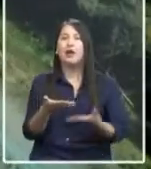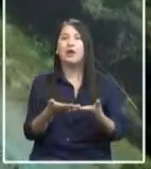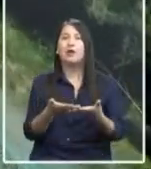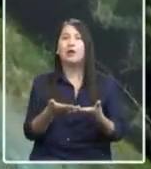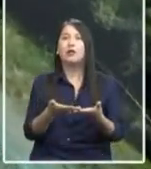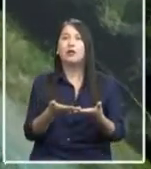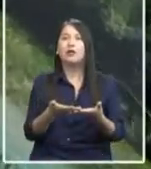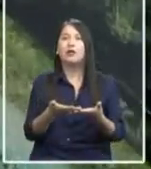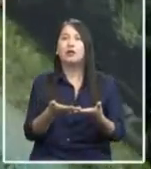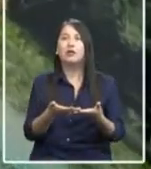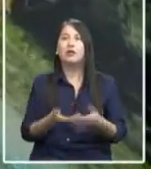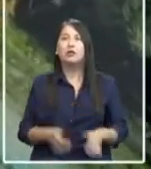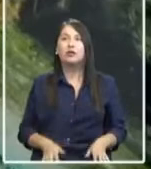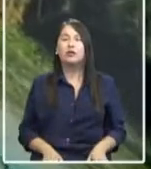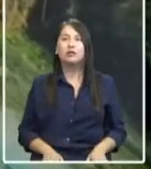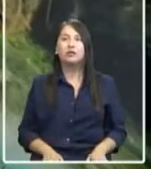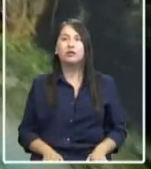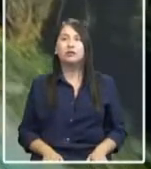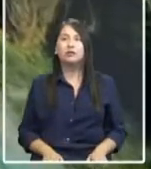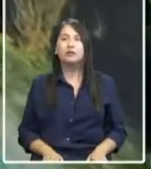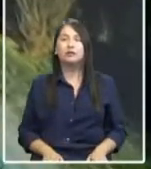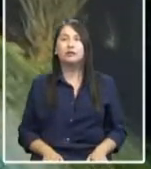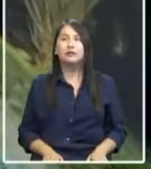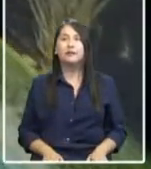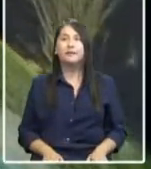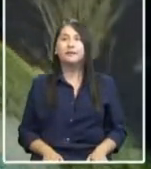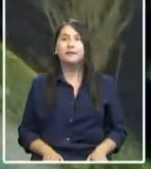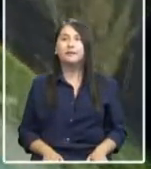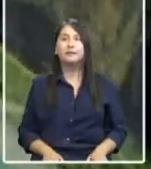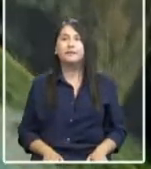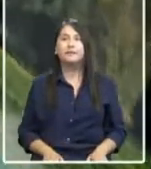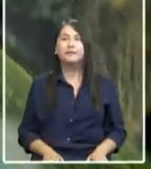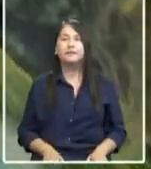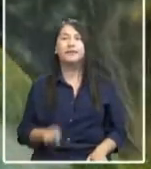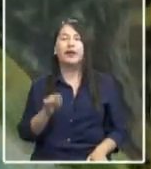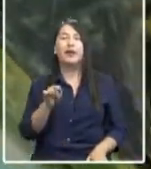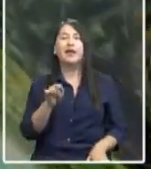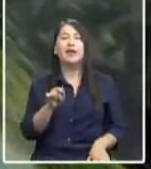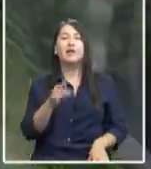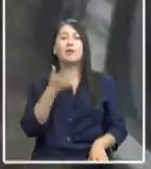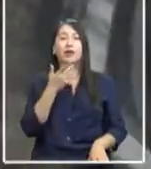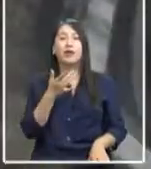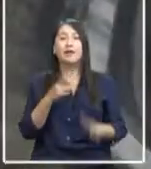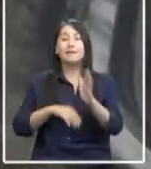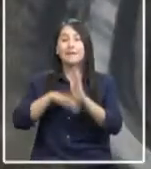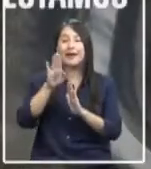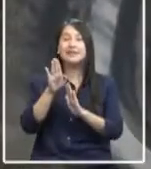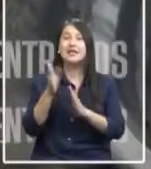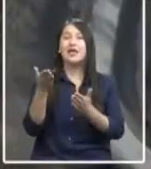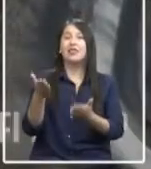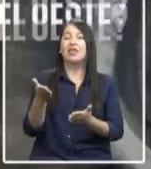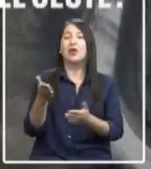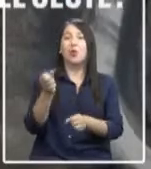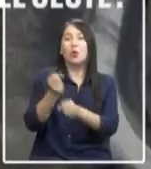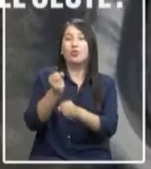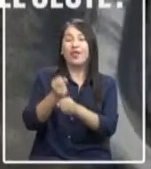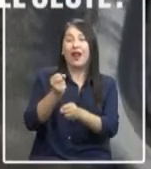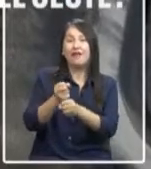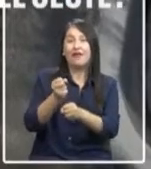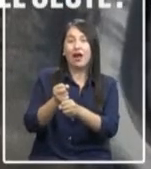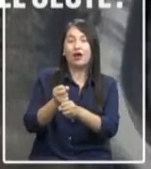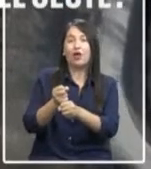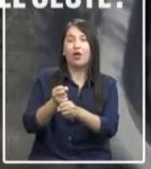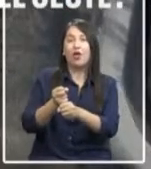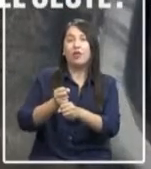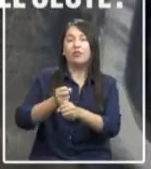y shale oil en realidad es más como una actividad de manufactura? ¿Por qué estamos